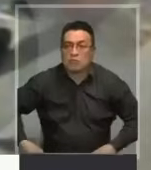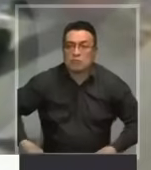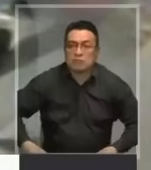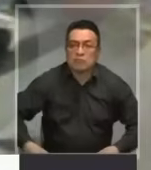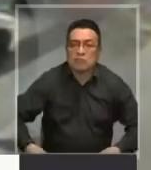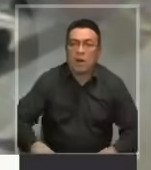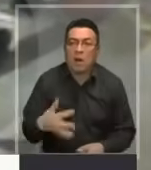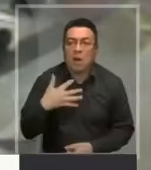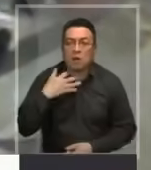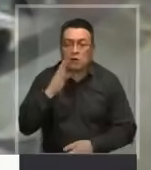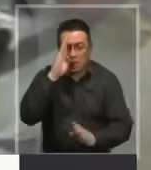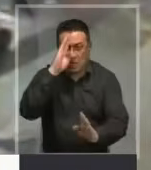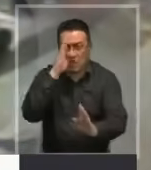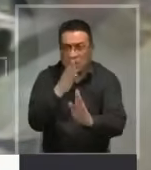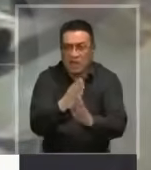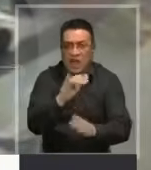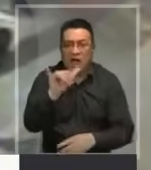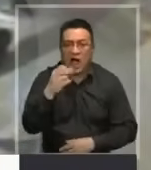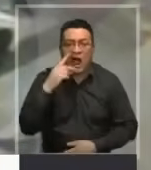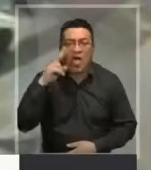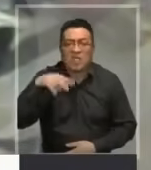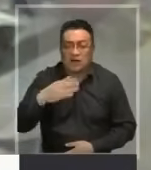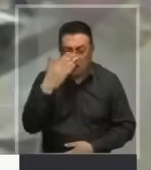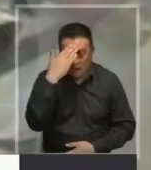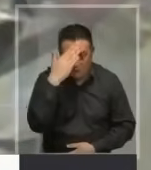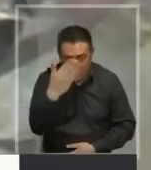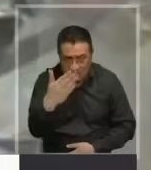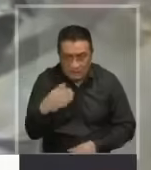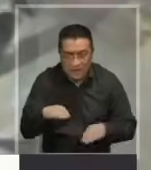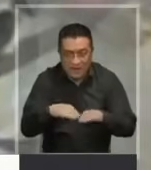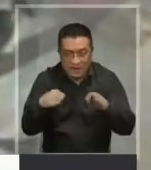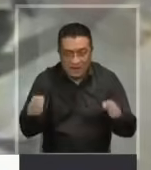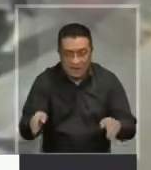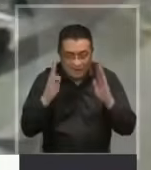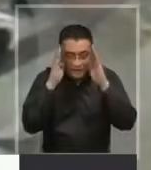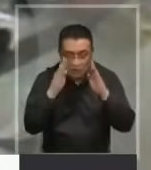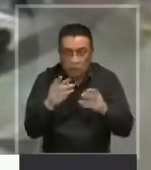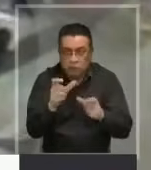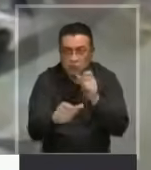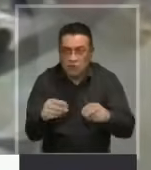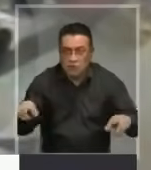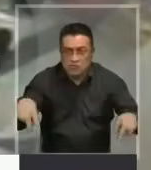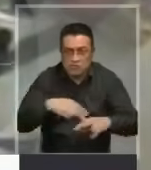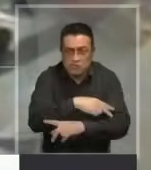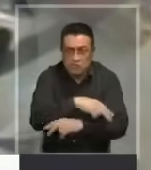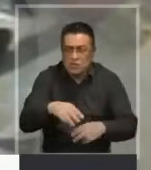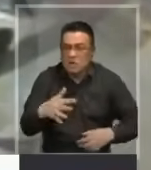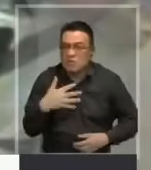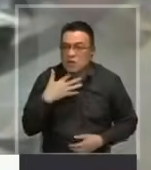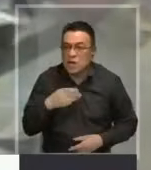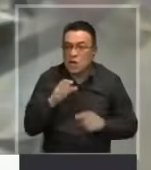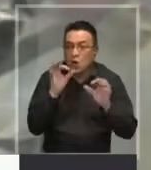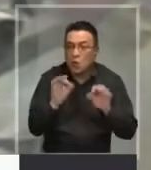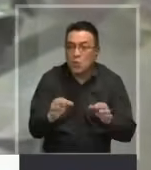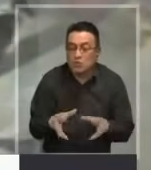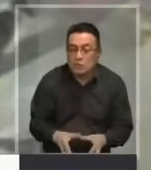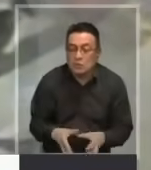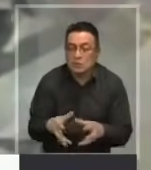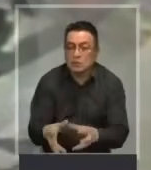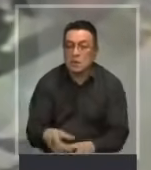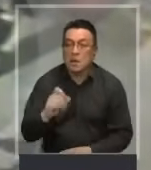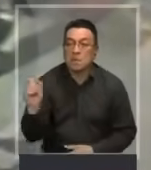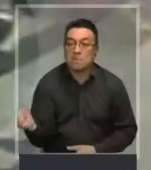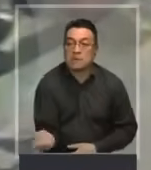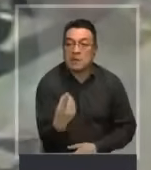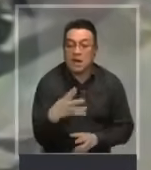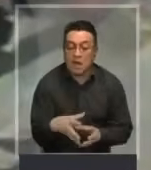por qué va directo a la jardinera frente al mesón de atención, donde pasa toda la gente. El momento exacto en que deposita la primera de las bombas